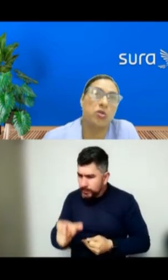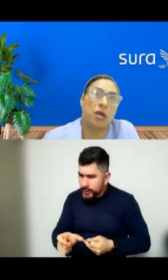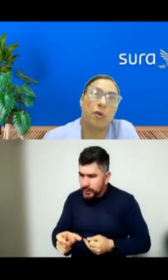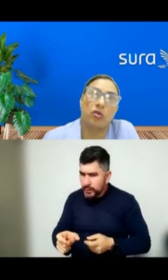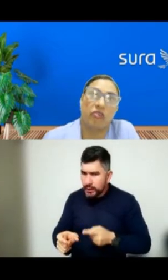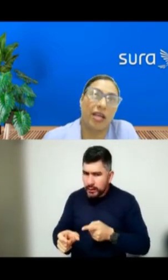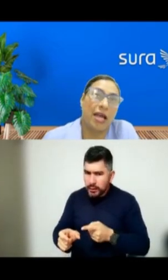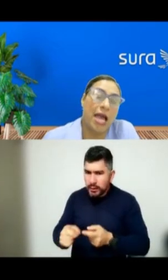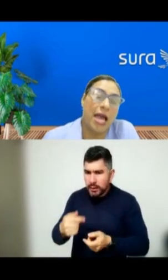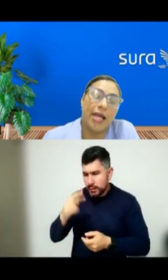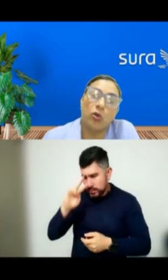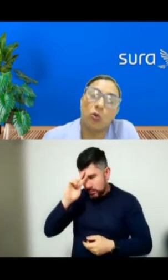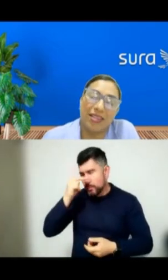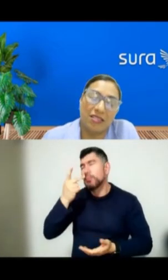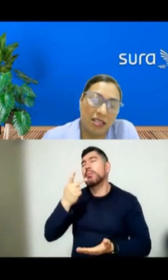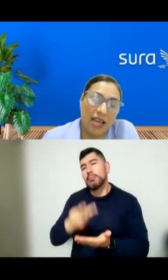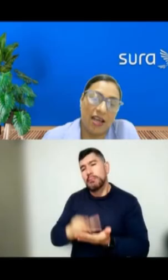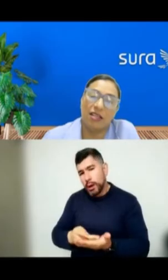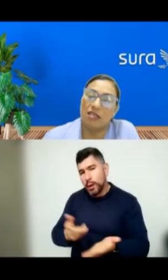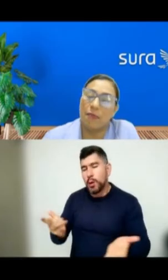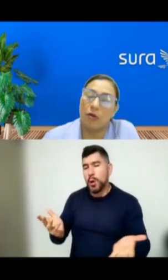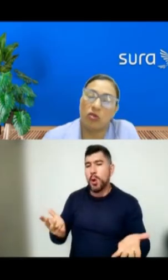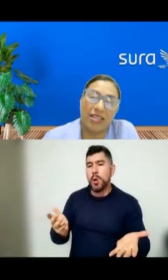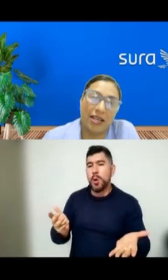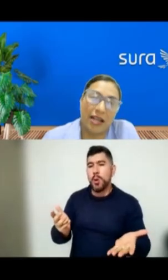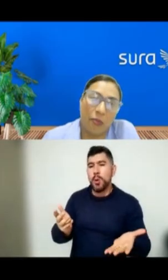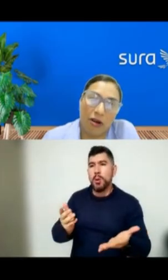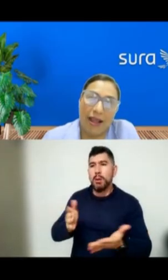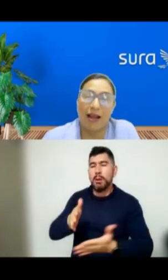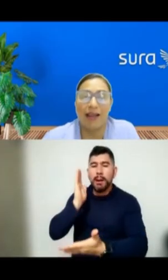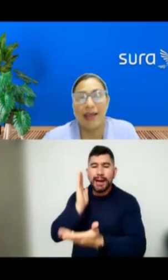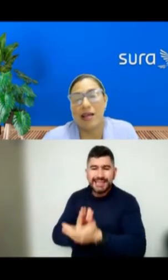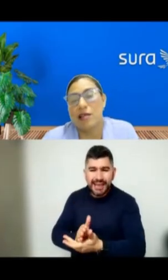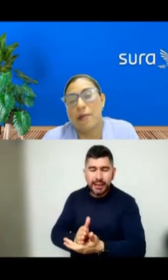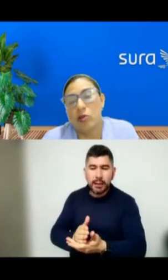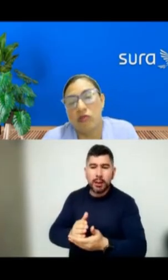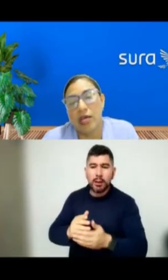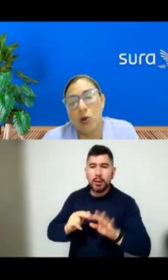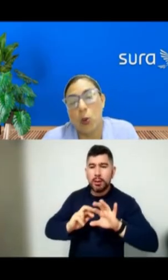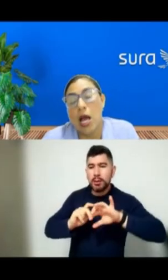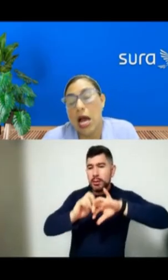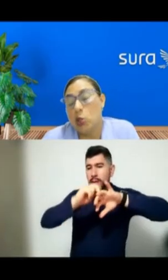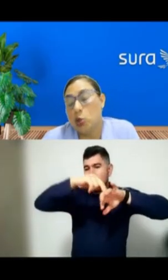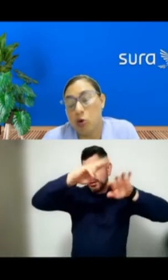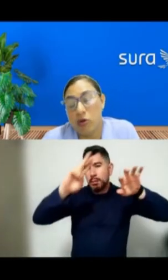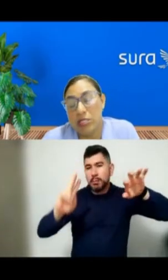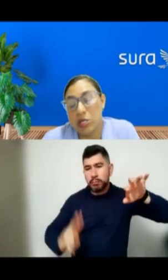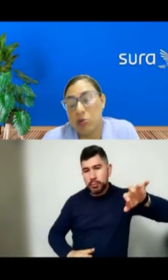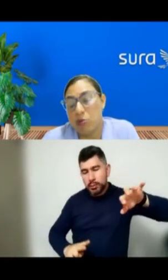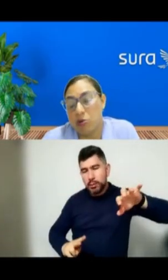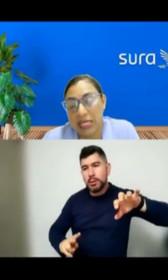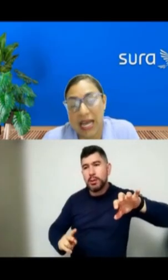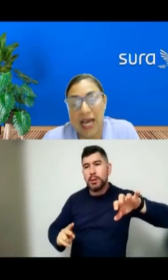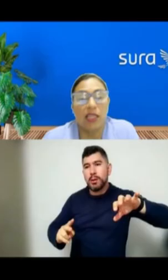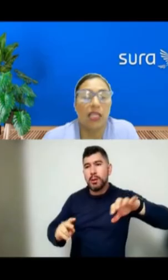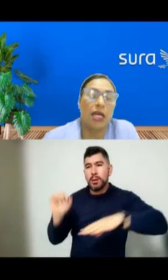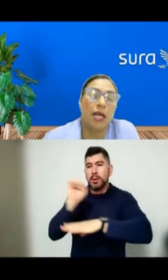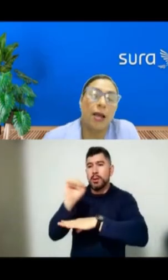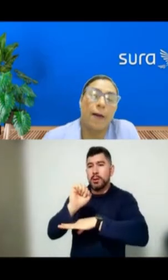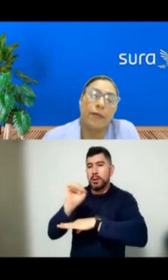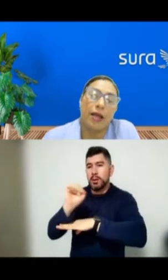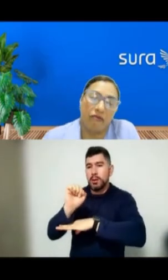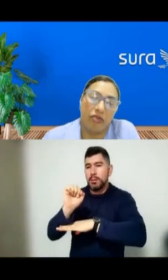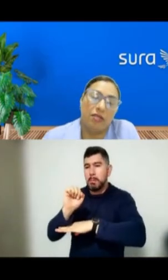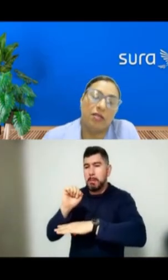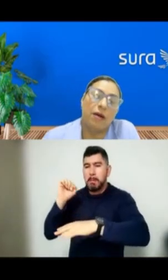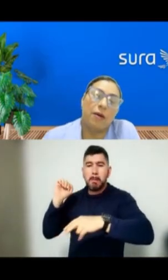o desmayo, si de pronto fue que tuvo un accidente, si de pronto fue que se cayó por las escaleras, si de pronto fue que un automóvil se lo llevó por